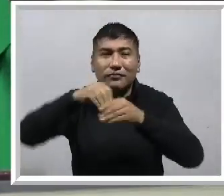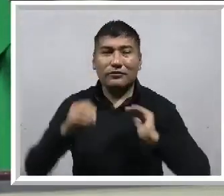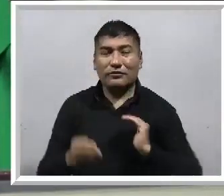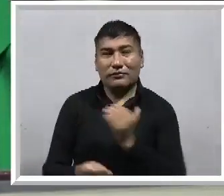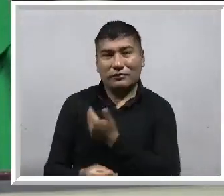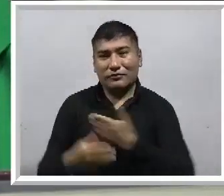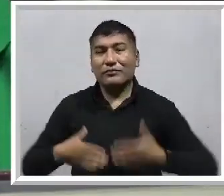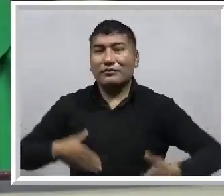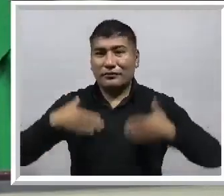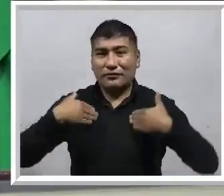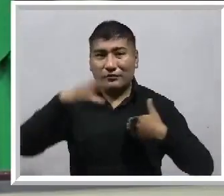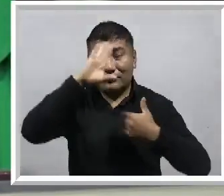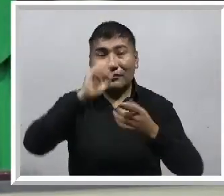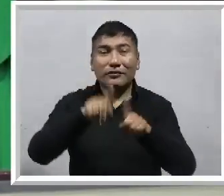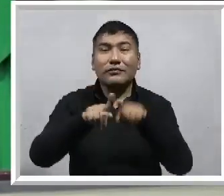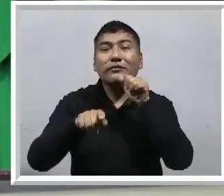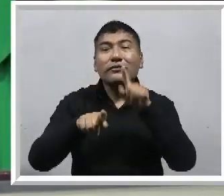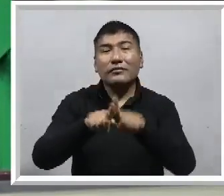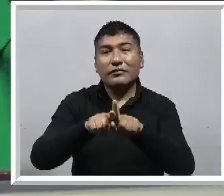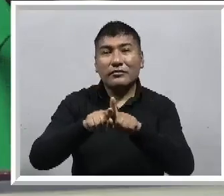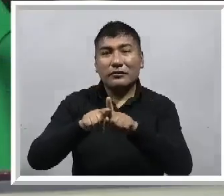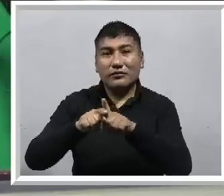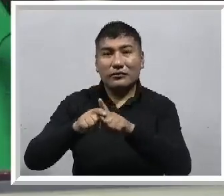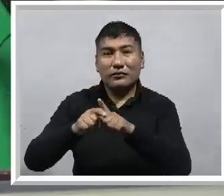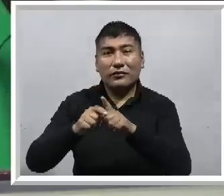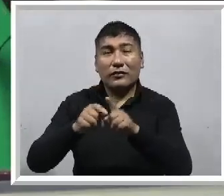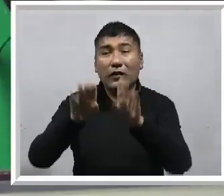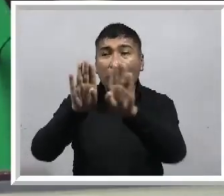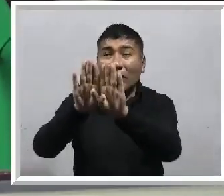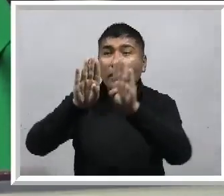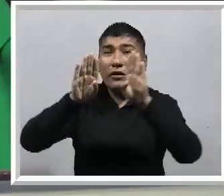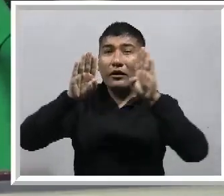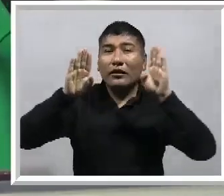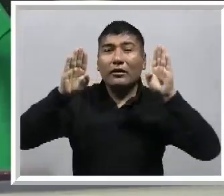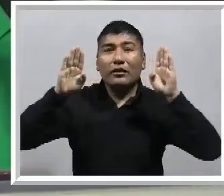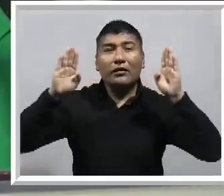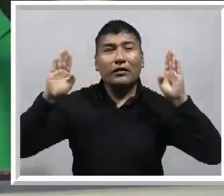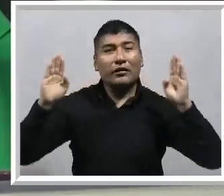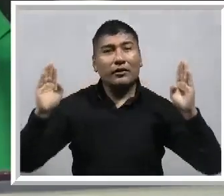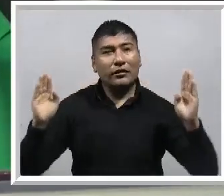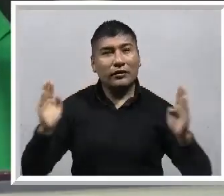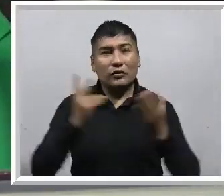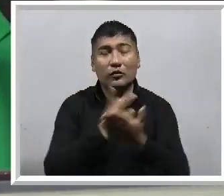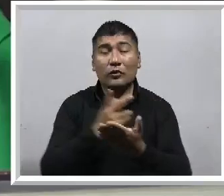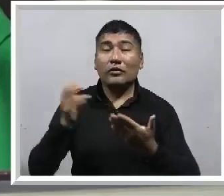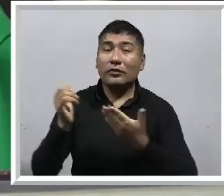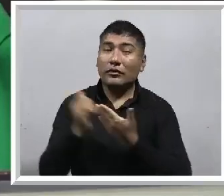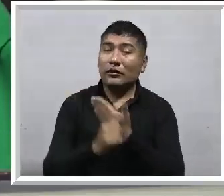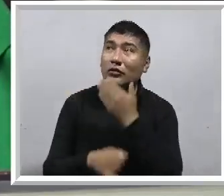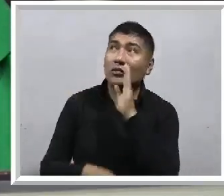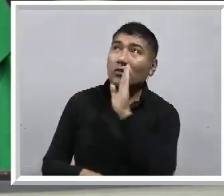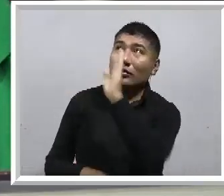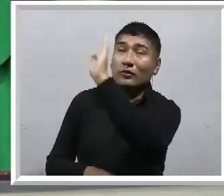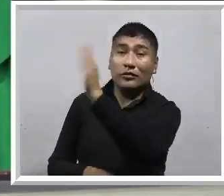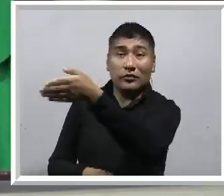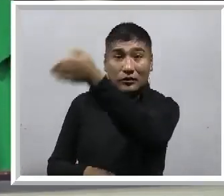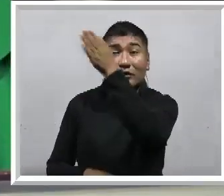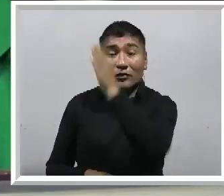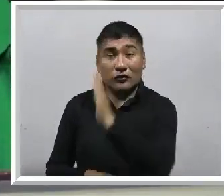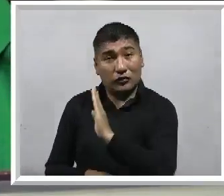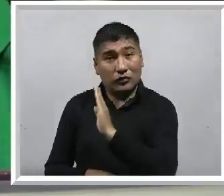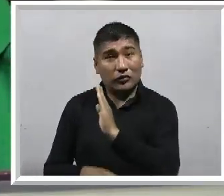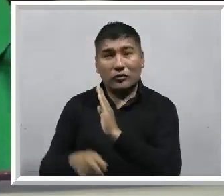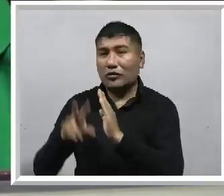hermanos o sea dejemos la apertura de este proyecto de Dios y no